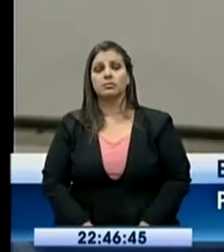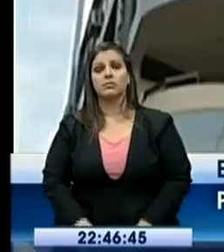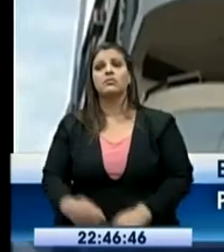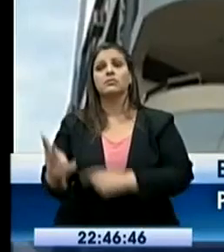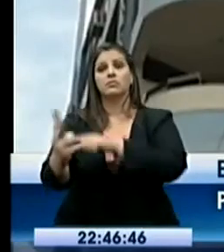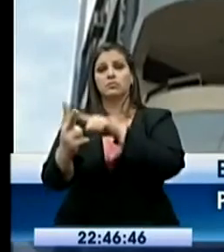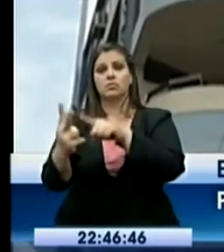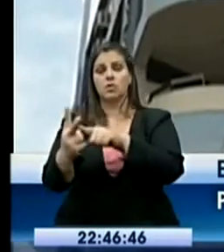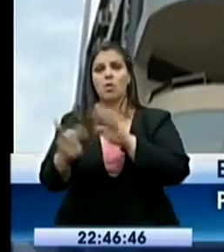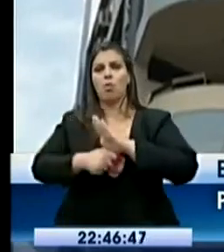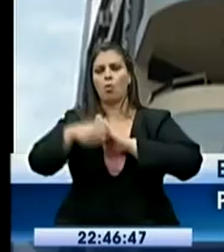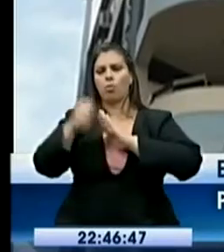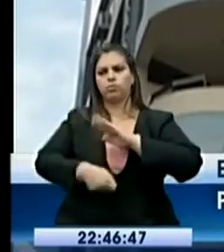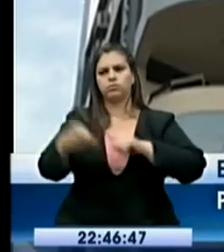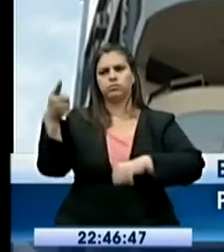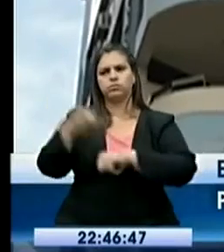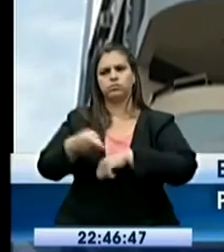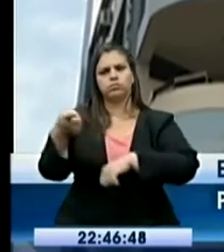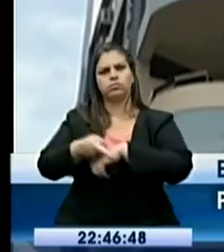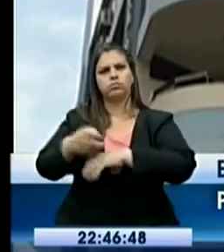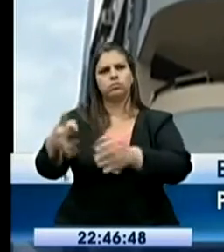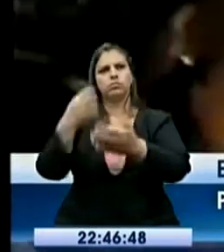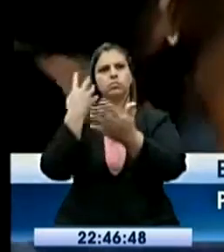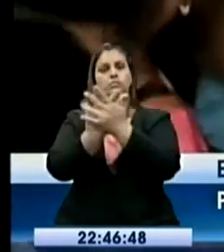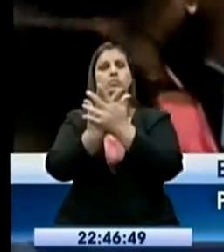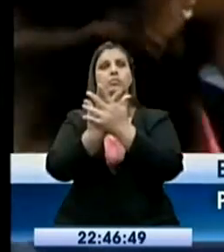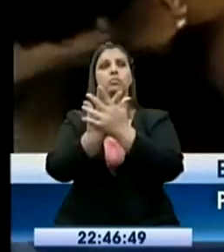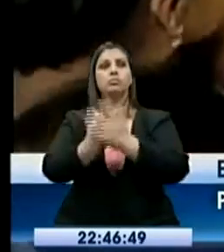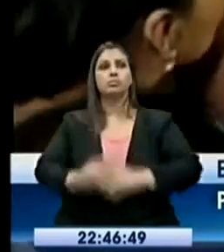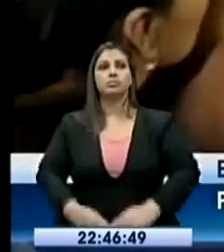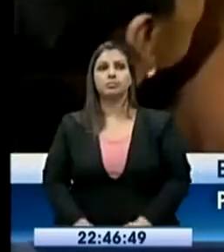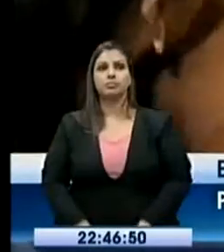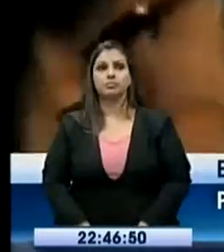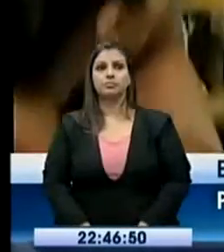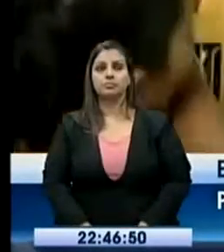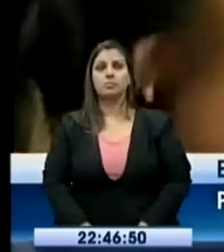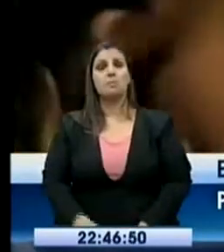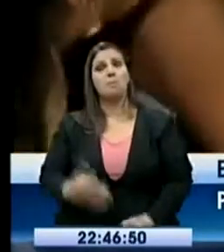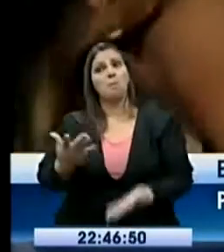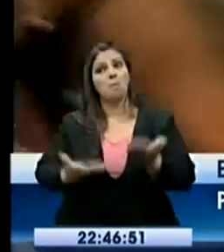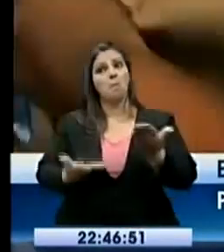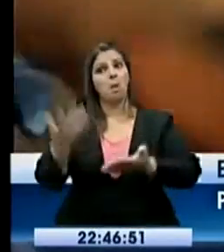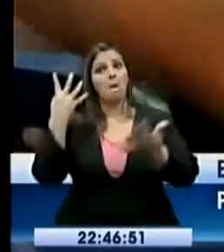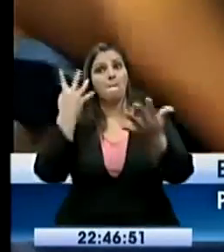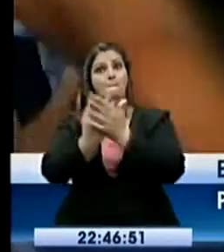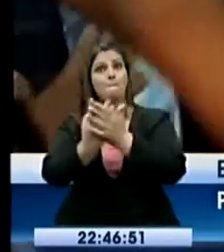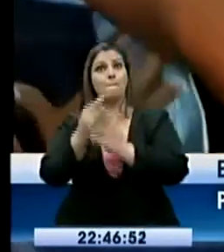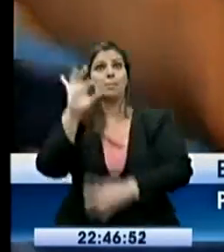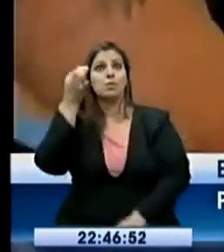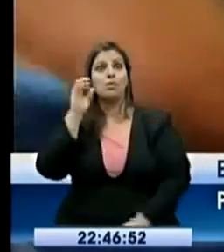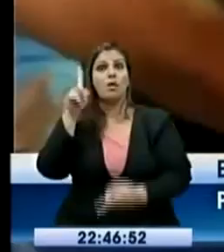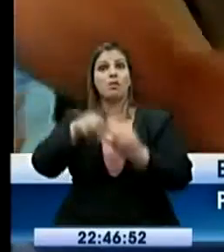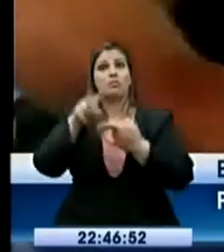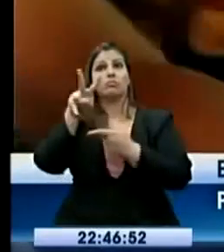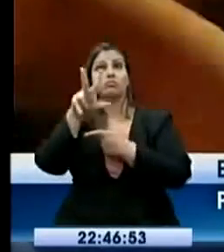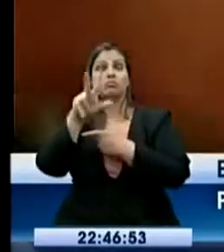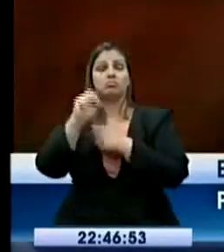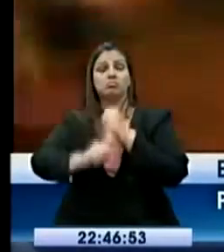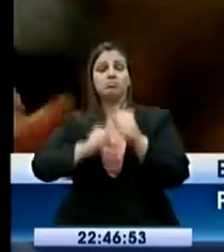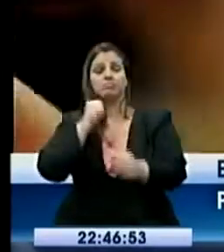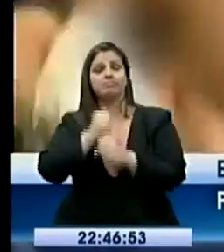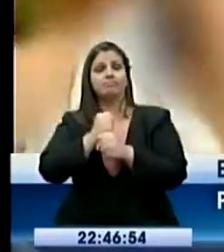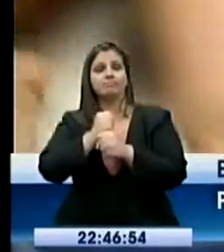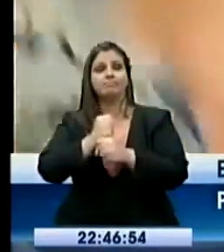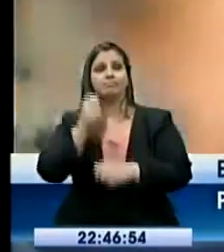mientras duren las investigaciones. Por el delito de violación, los presuntos implicados podrían tener una pena de 19 a 23 años de